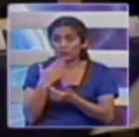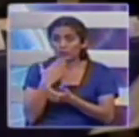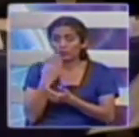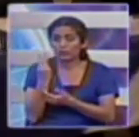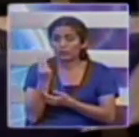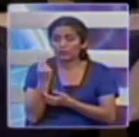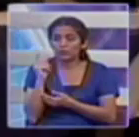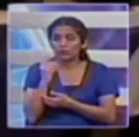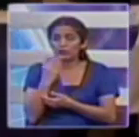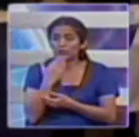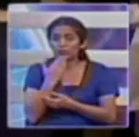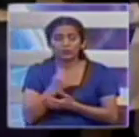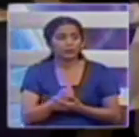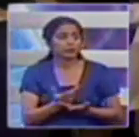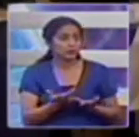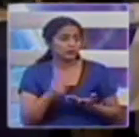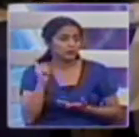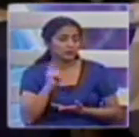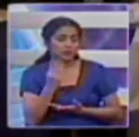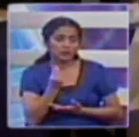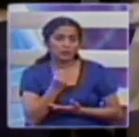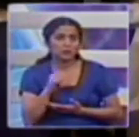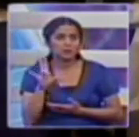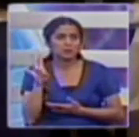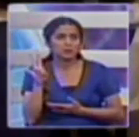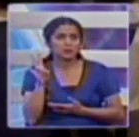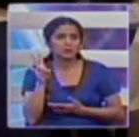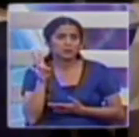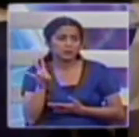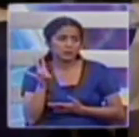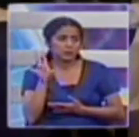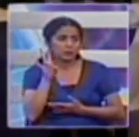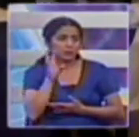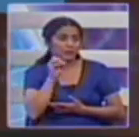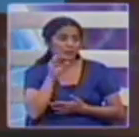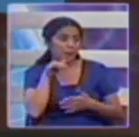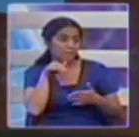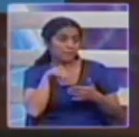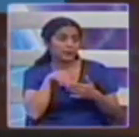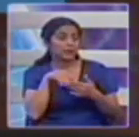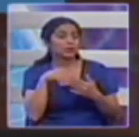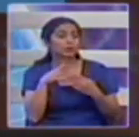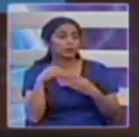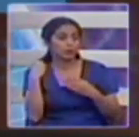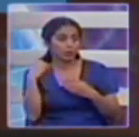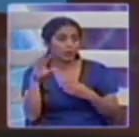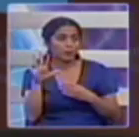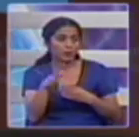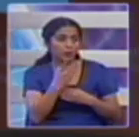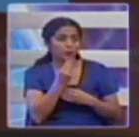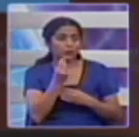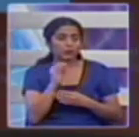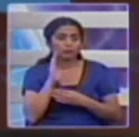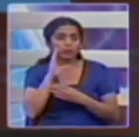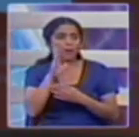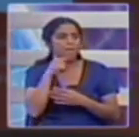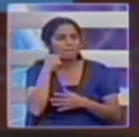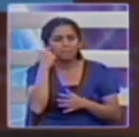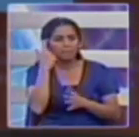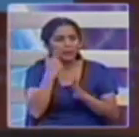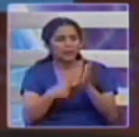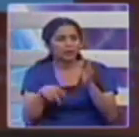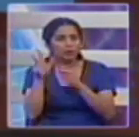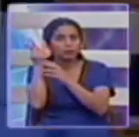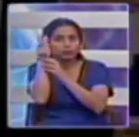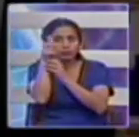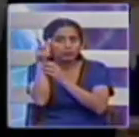Este plan, este próximo año nosotros vamos a invertir cerca de 770 mil dólares en inversiones en alarmas comunitarias, puntos seguros, alerta temprana en ríos y los